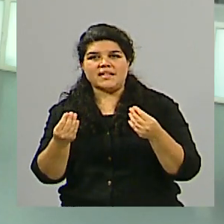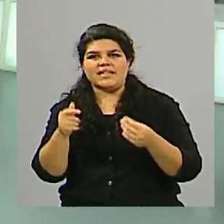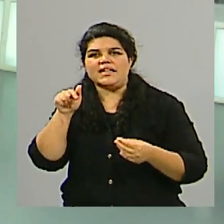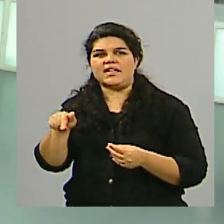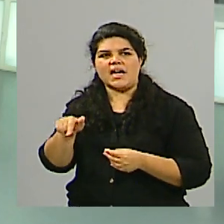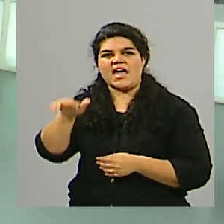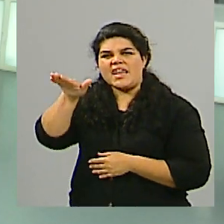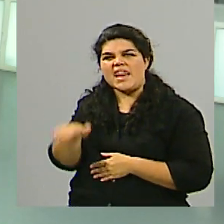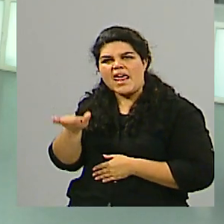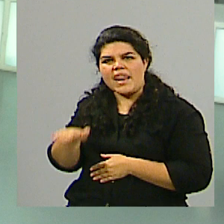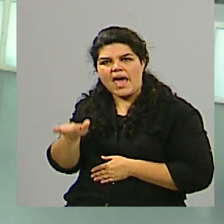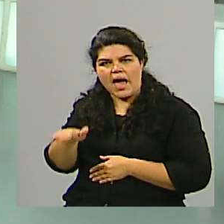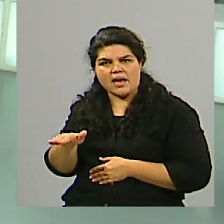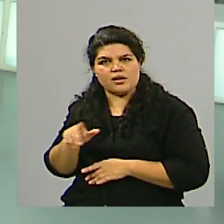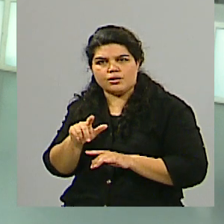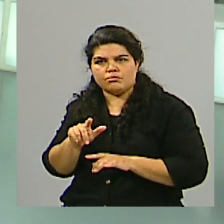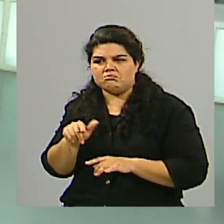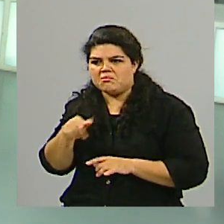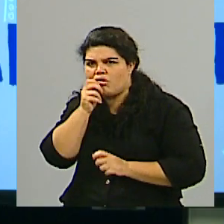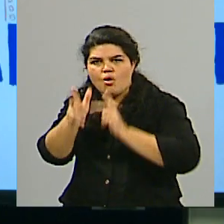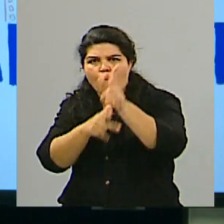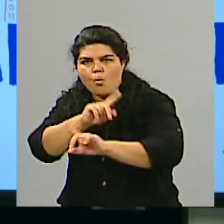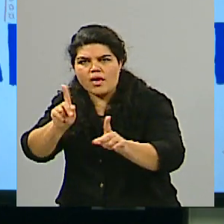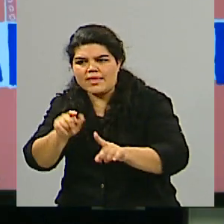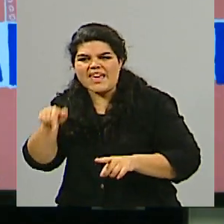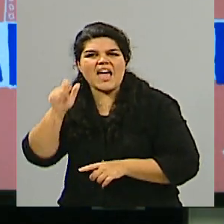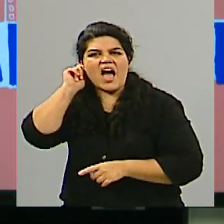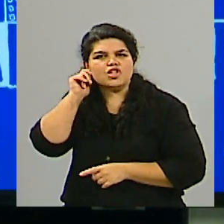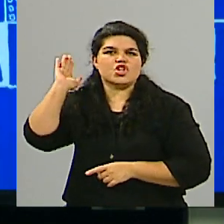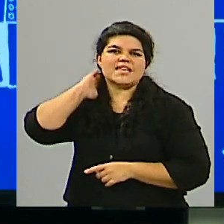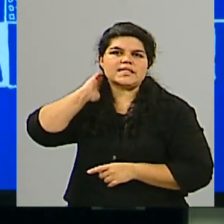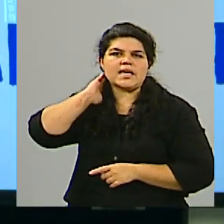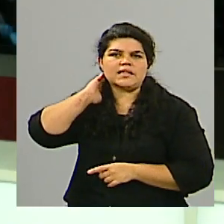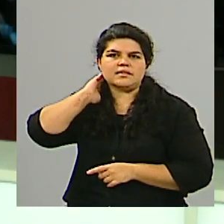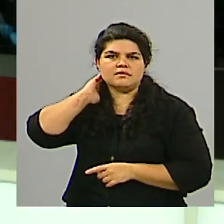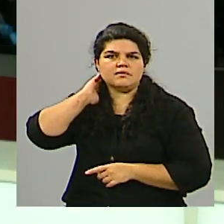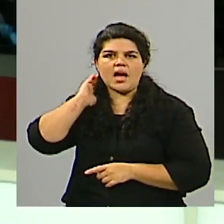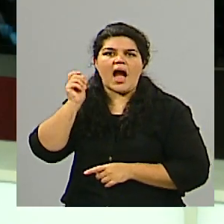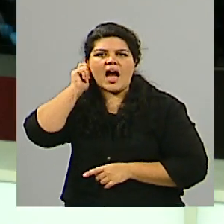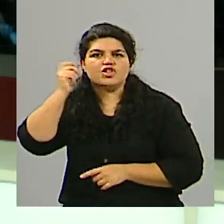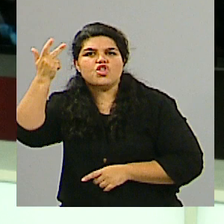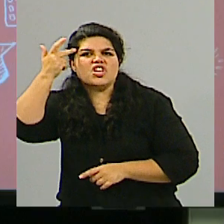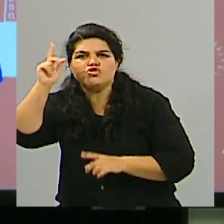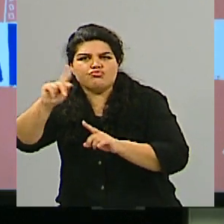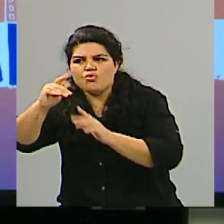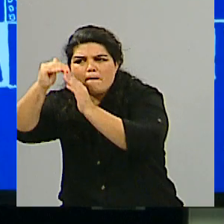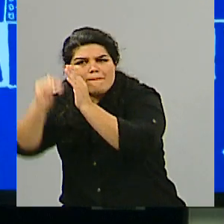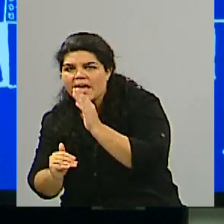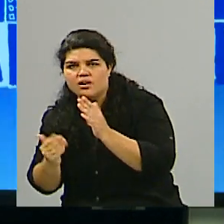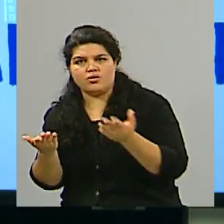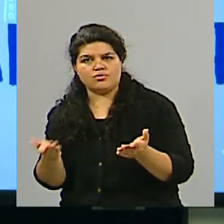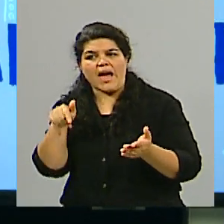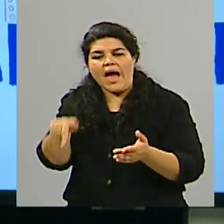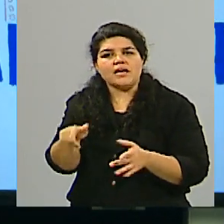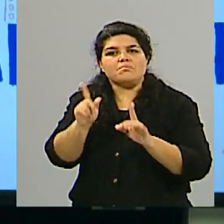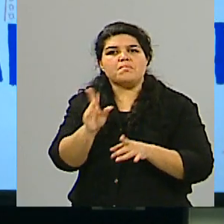una situación de abuso sexual infantil. Ella tenía 16 años, ella tenía menos de 18 años. Y en ese momento, el marco